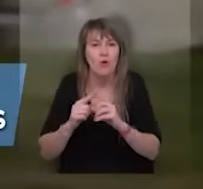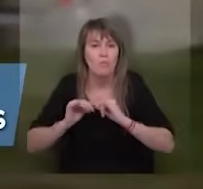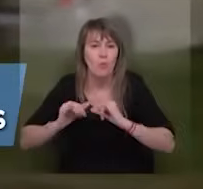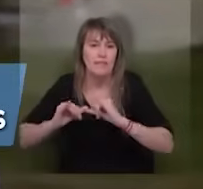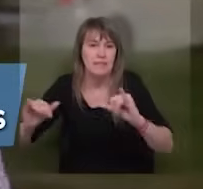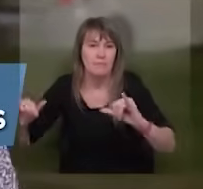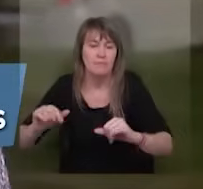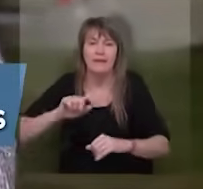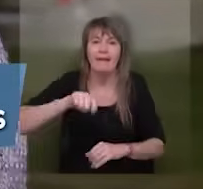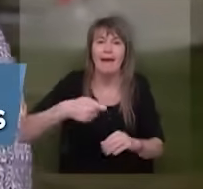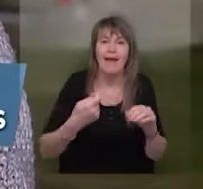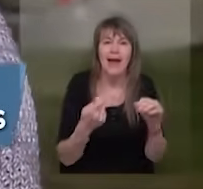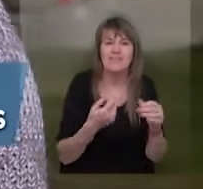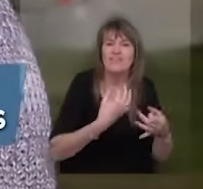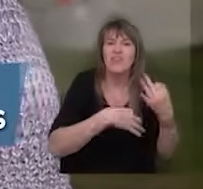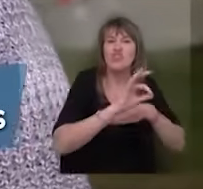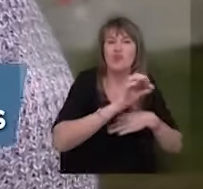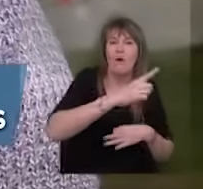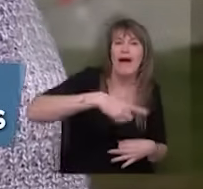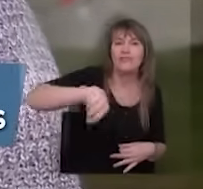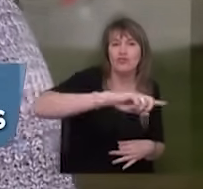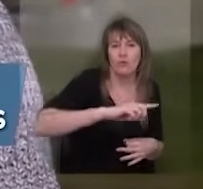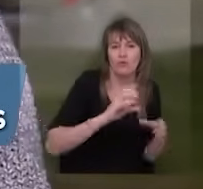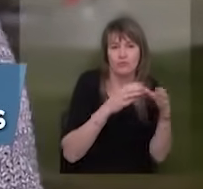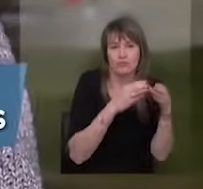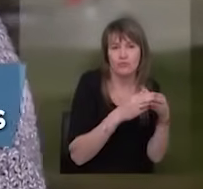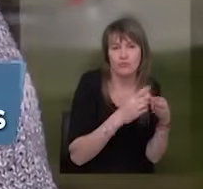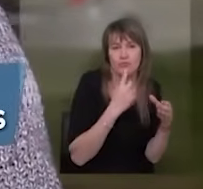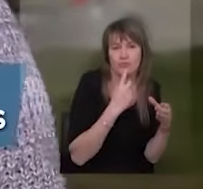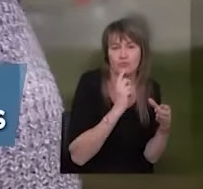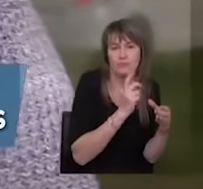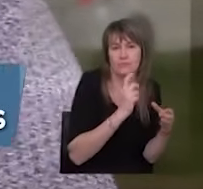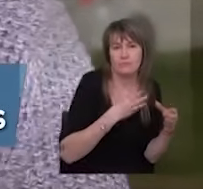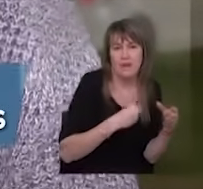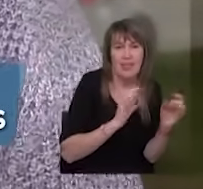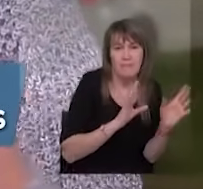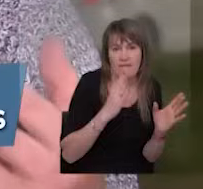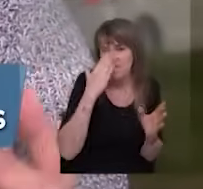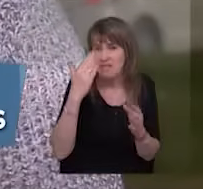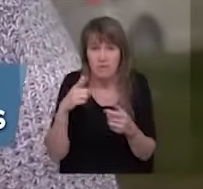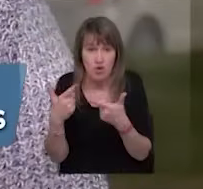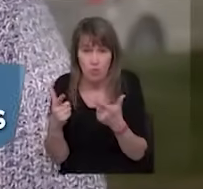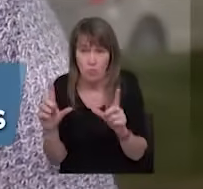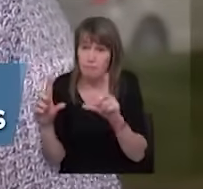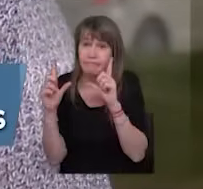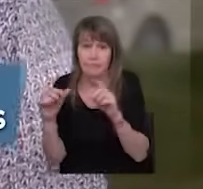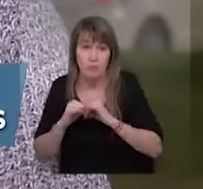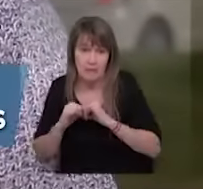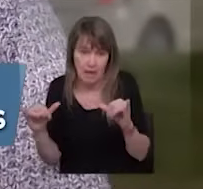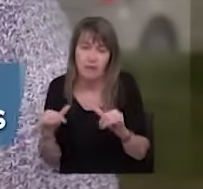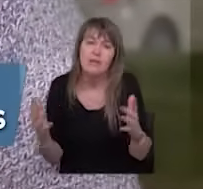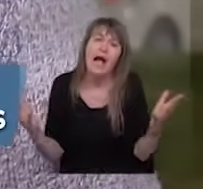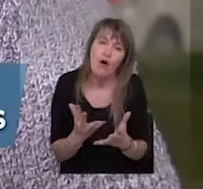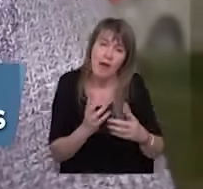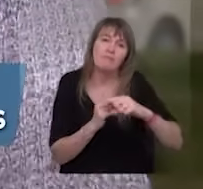televisión o le vendieron toda la publicidad a los otros partidos o decidieron no vendérsela entonces sin duda creo que eso también establece por lo menos cierta equidad Y eso creo que es